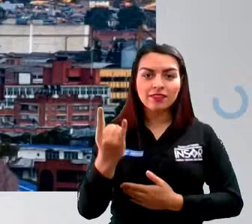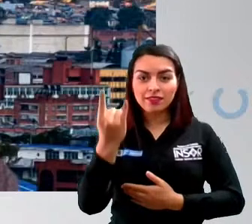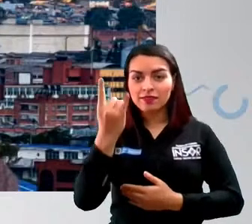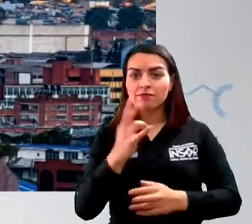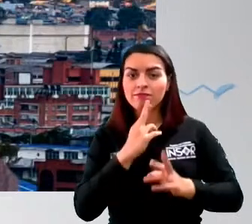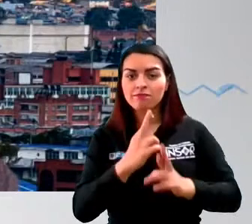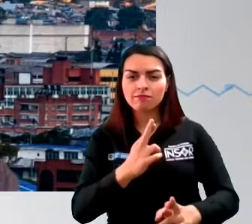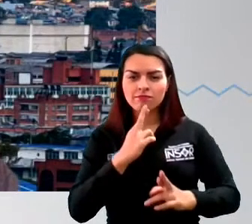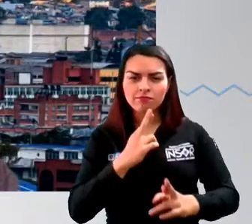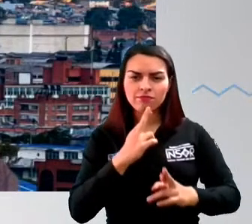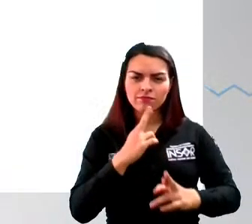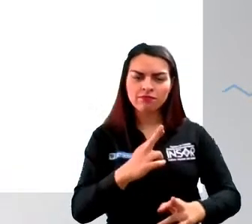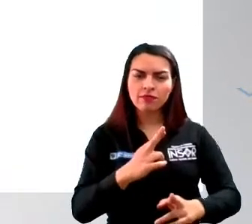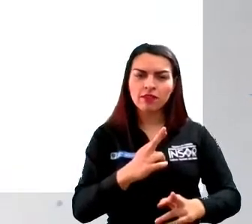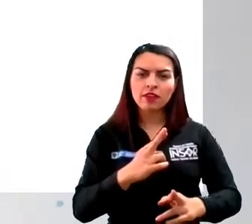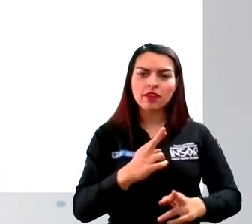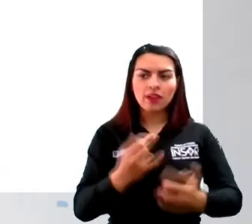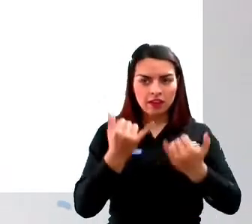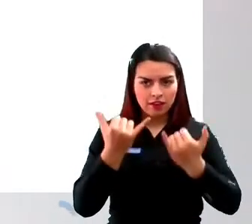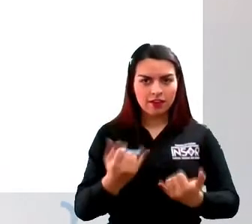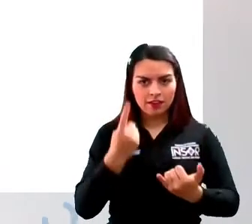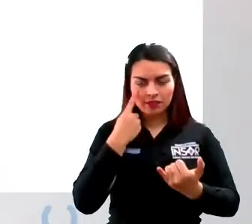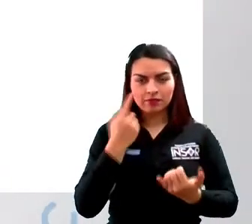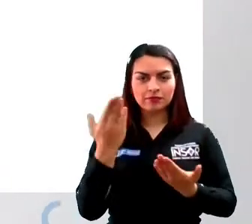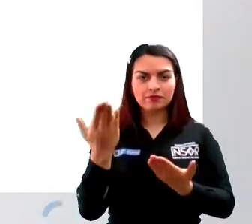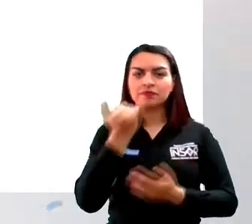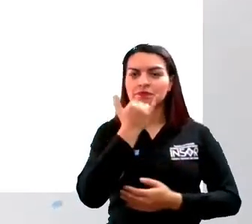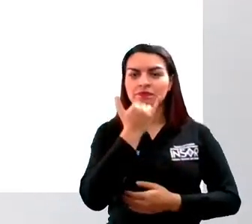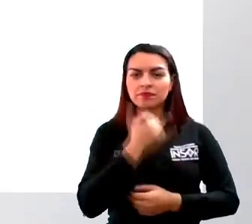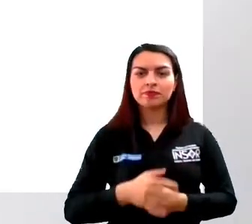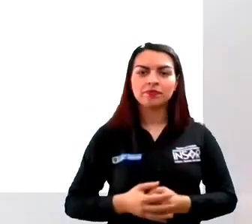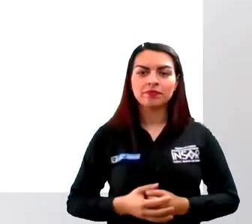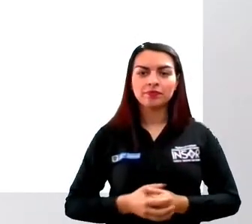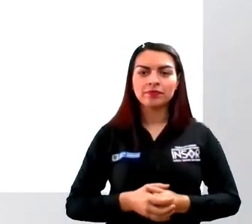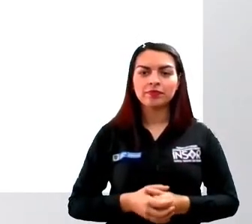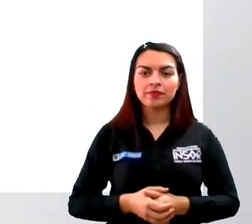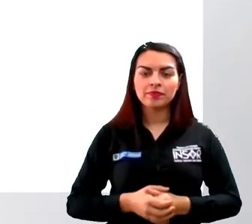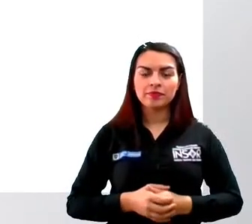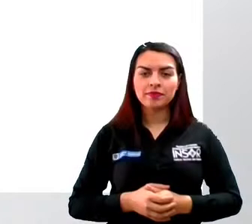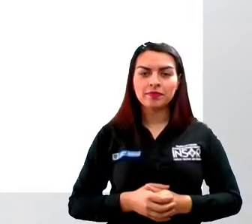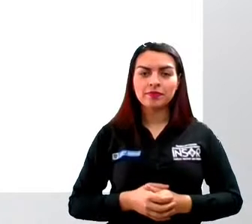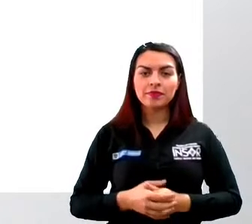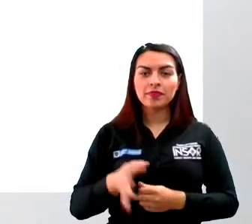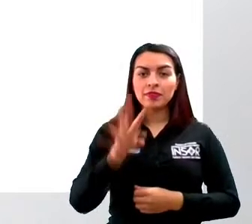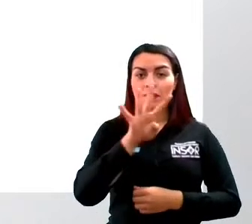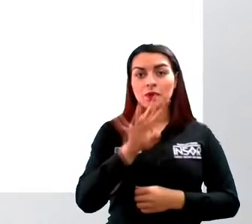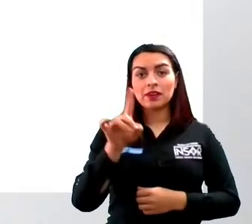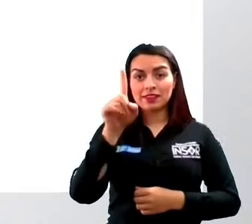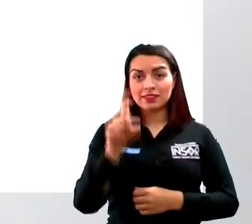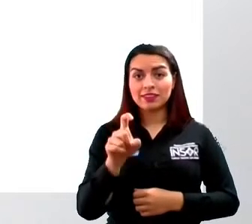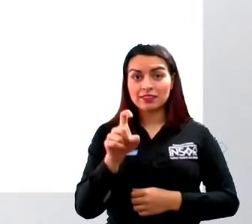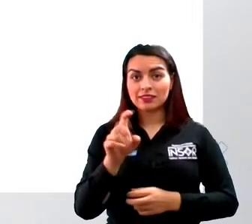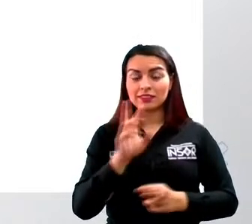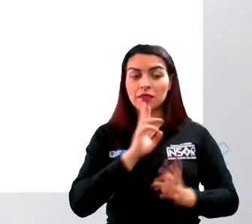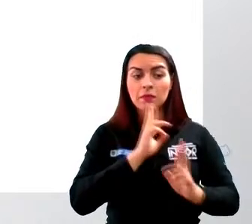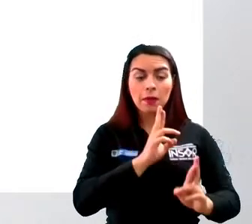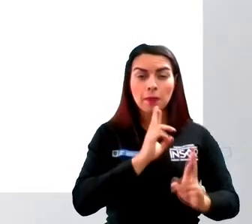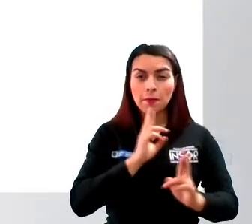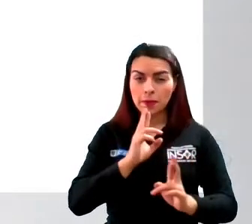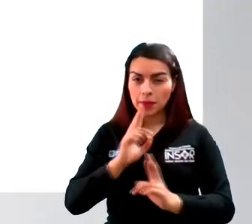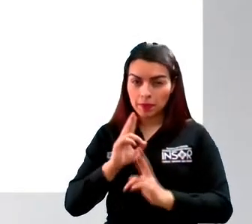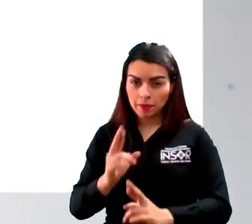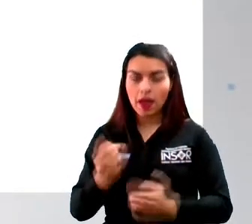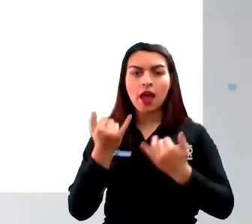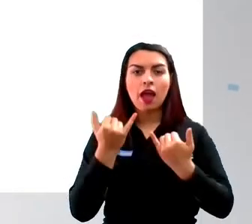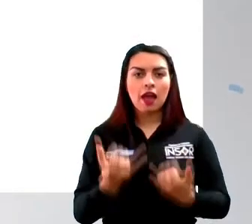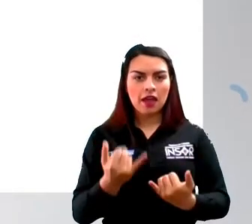826586 y veamos qué está pasando. Con 46 respuestas, vemos que ya